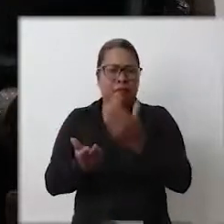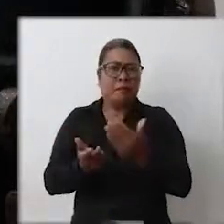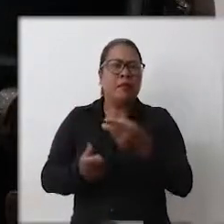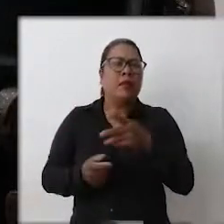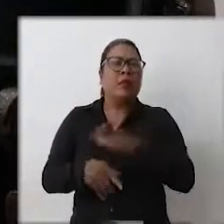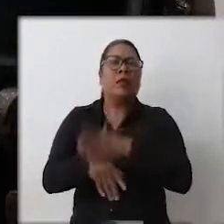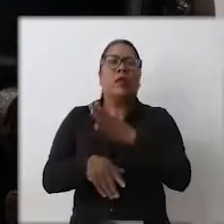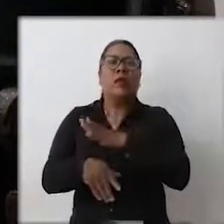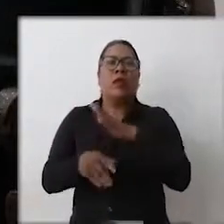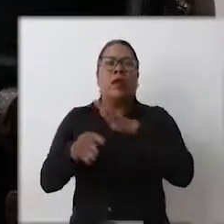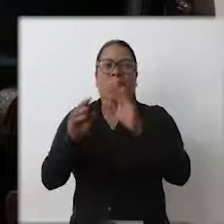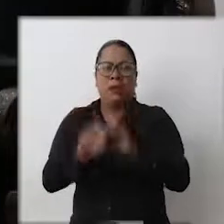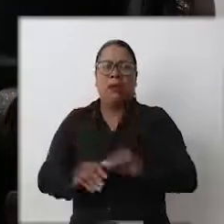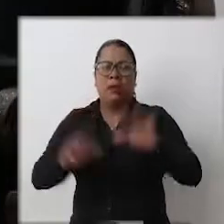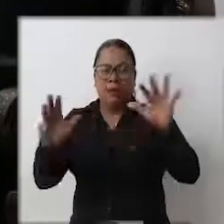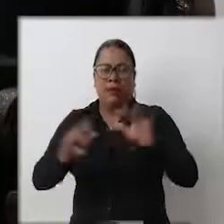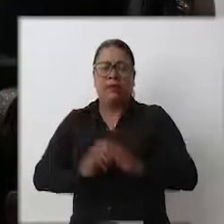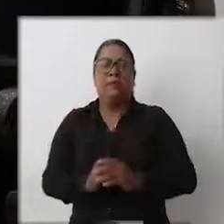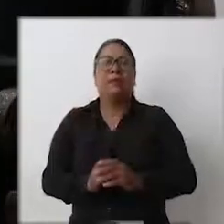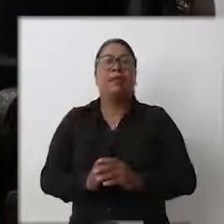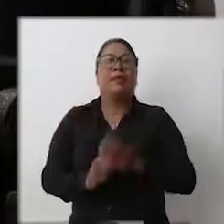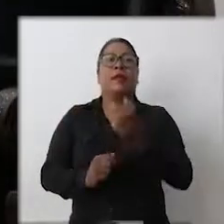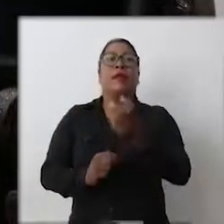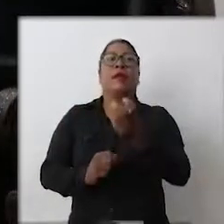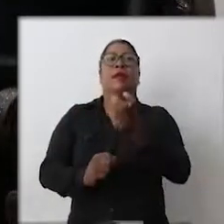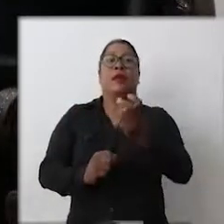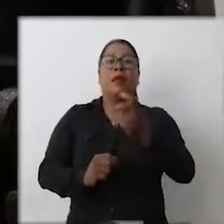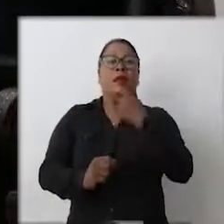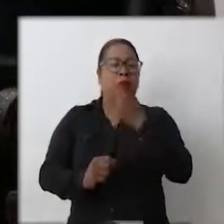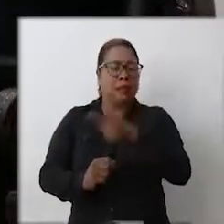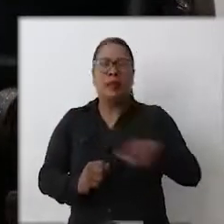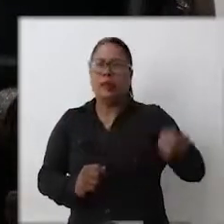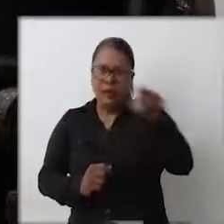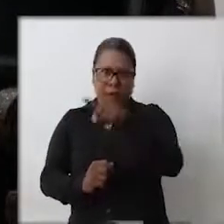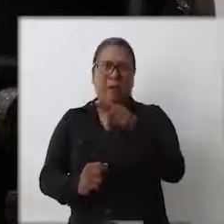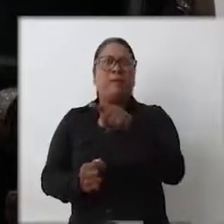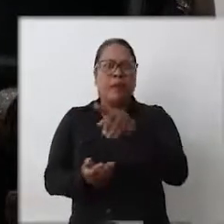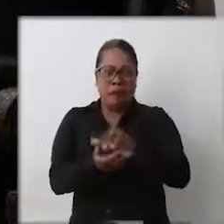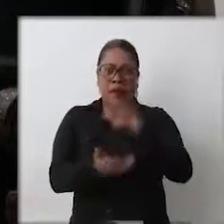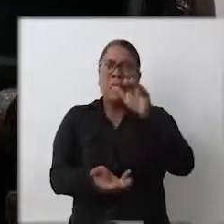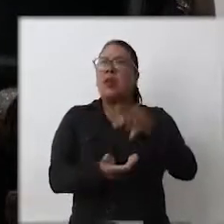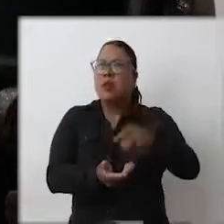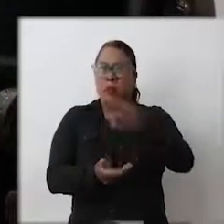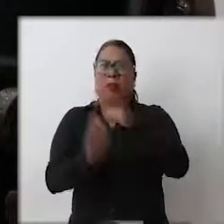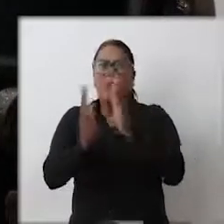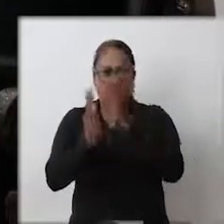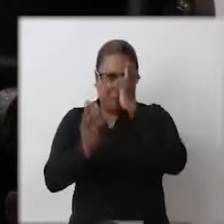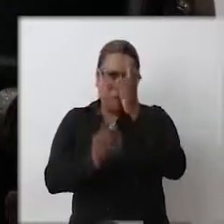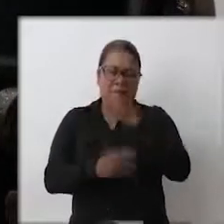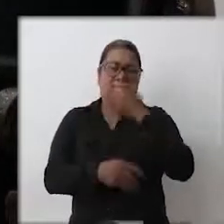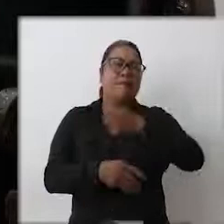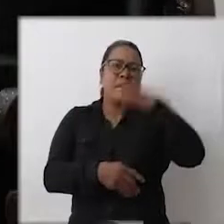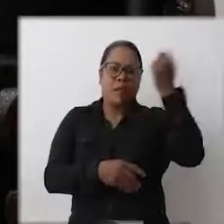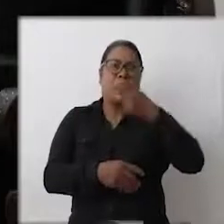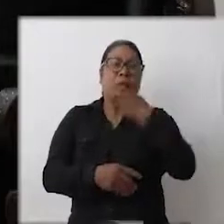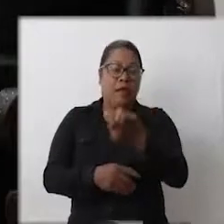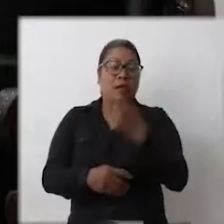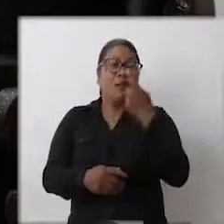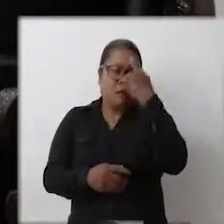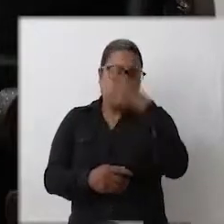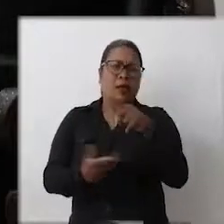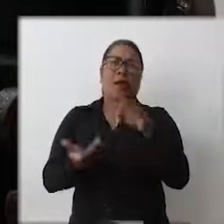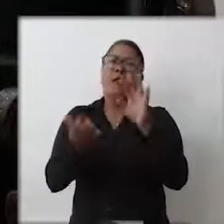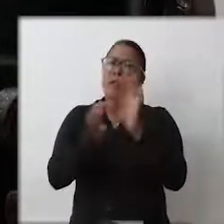que los compañeros de la Comisión de Agencias y Colonias fuimos testigos del momento